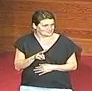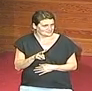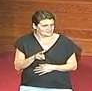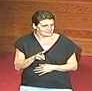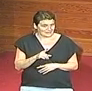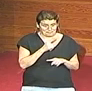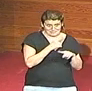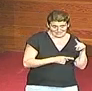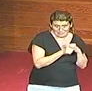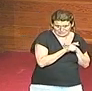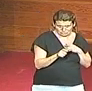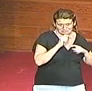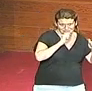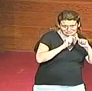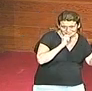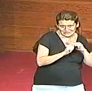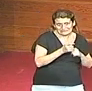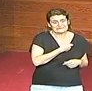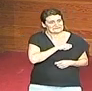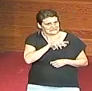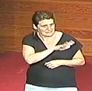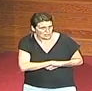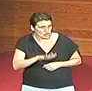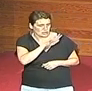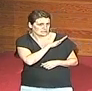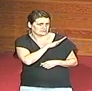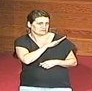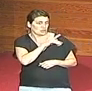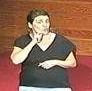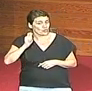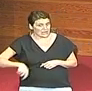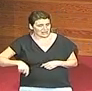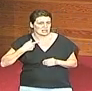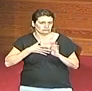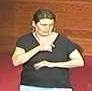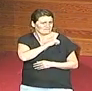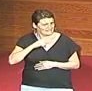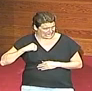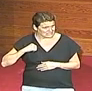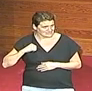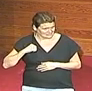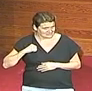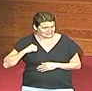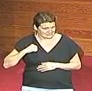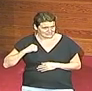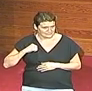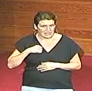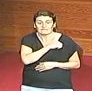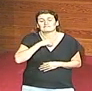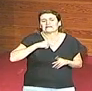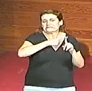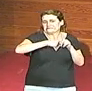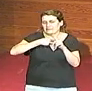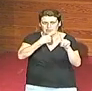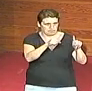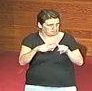reporteros y reporteras españoles en Ucrania son freelance. Freelance en distinta categoría. Hay